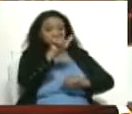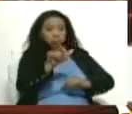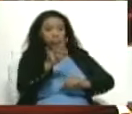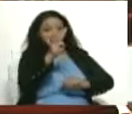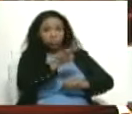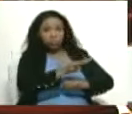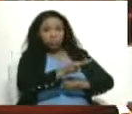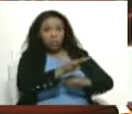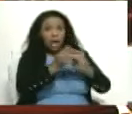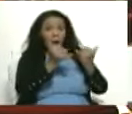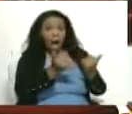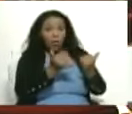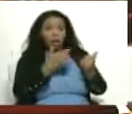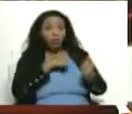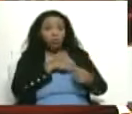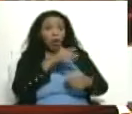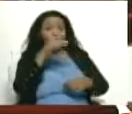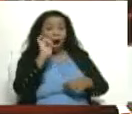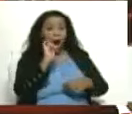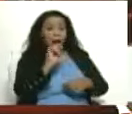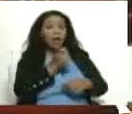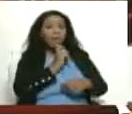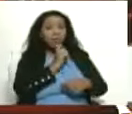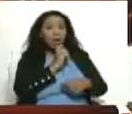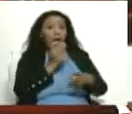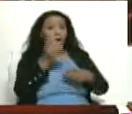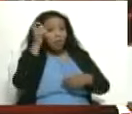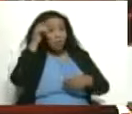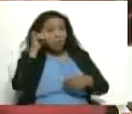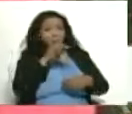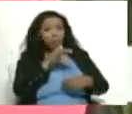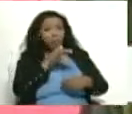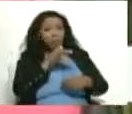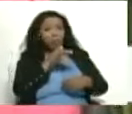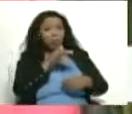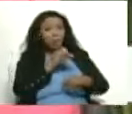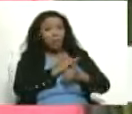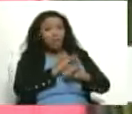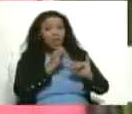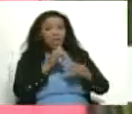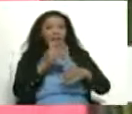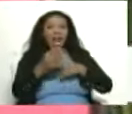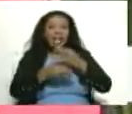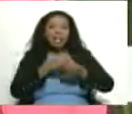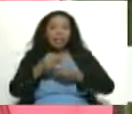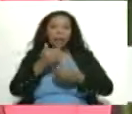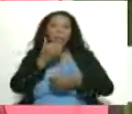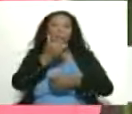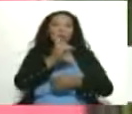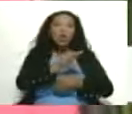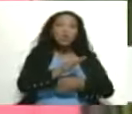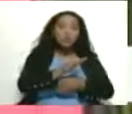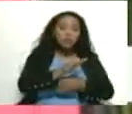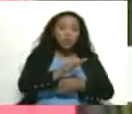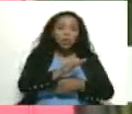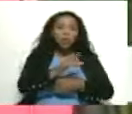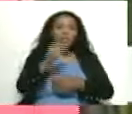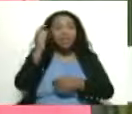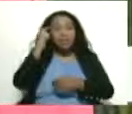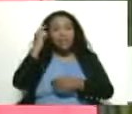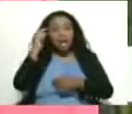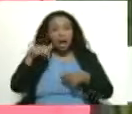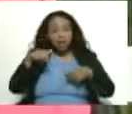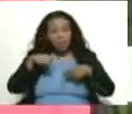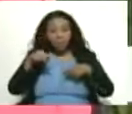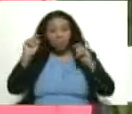nosotros ahora tenemos el desafío como pueblo, además, de determinar qué vamos a hacer en los próximos días de esta